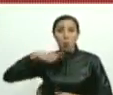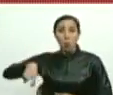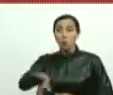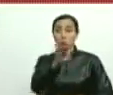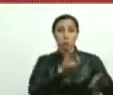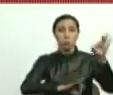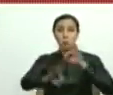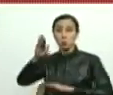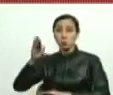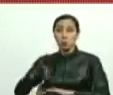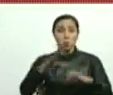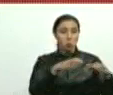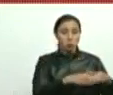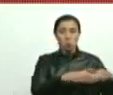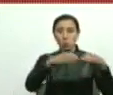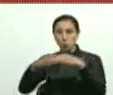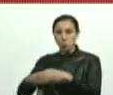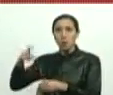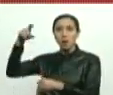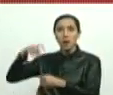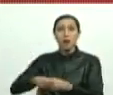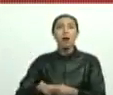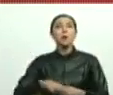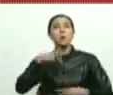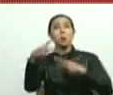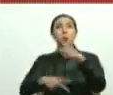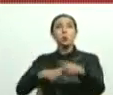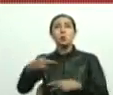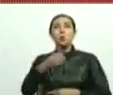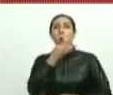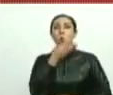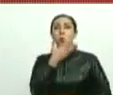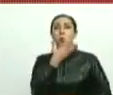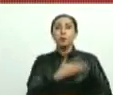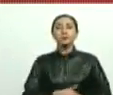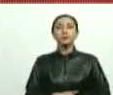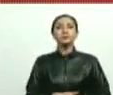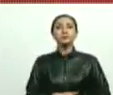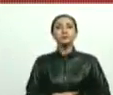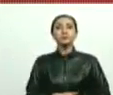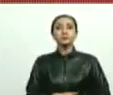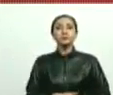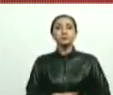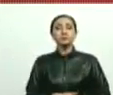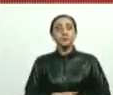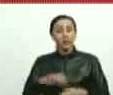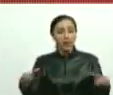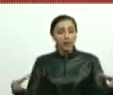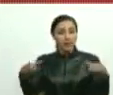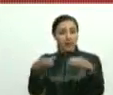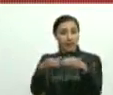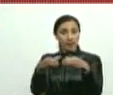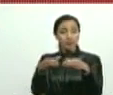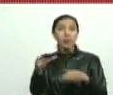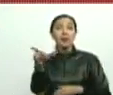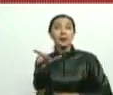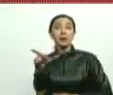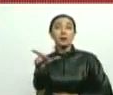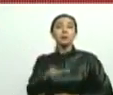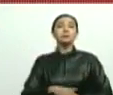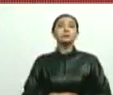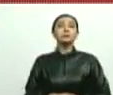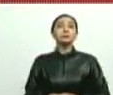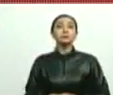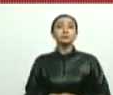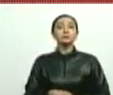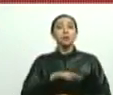siguiente fase de un hermoso proceso, proceso donde el Partido Socialista Unido de Venezuela, el partido de